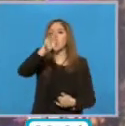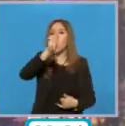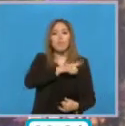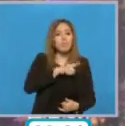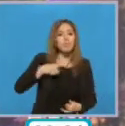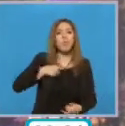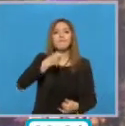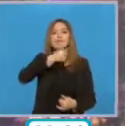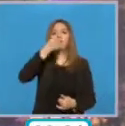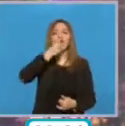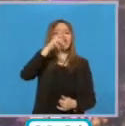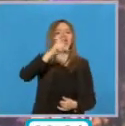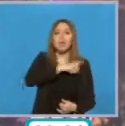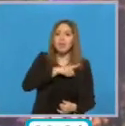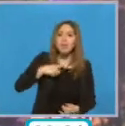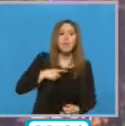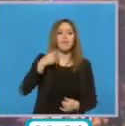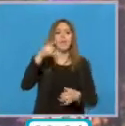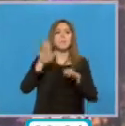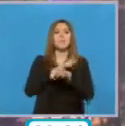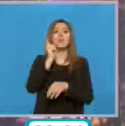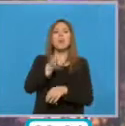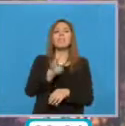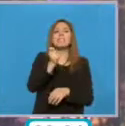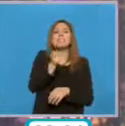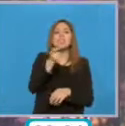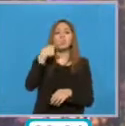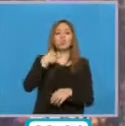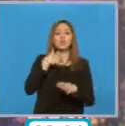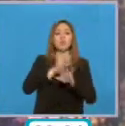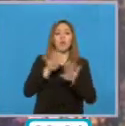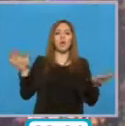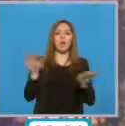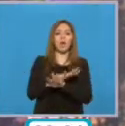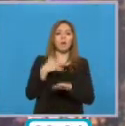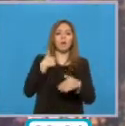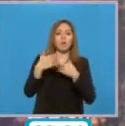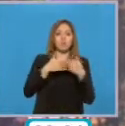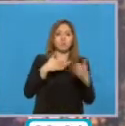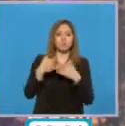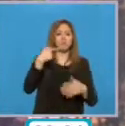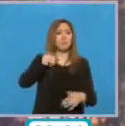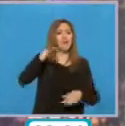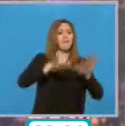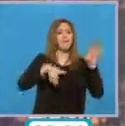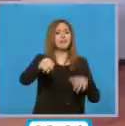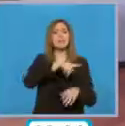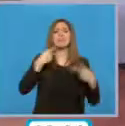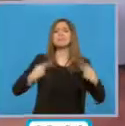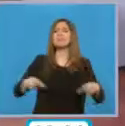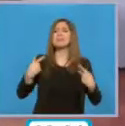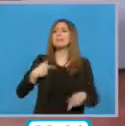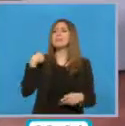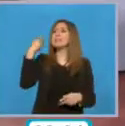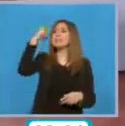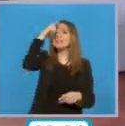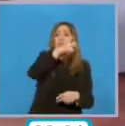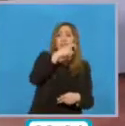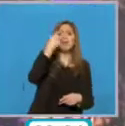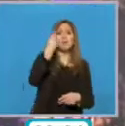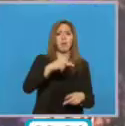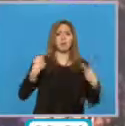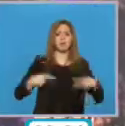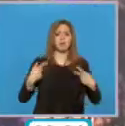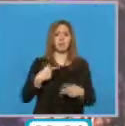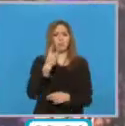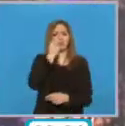no tienes que envejecer, porque tú pasas de moda, ¿no? Entonces, que esto es algo como muy difícil de aceptar, pero que yo creo que las personas que envejecen con dignidad